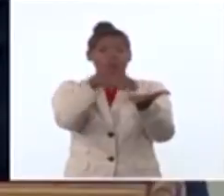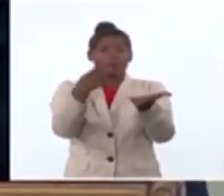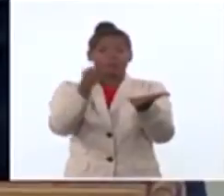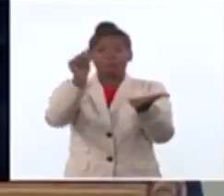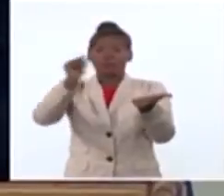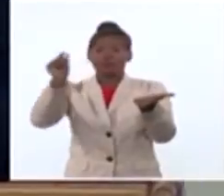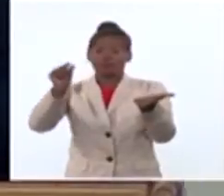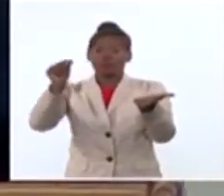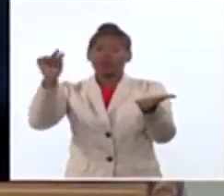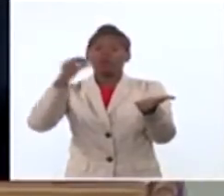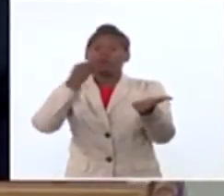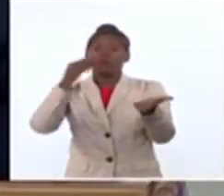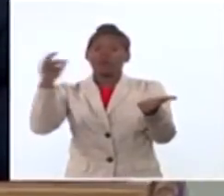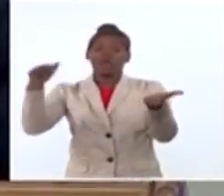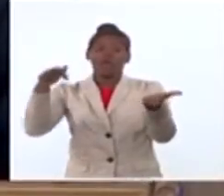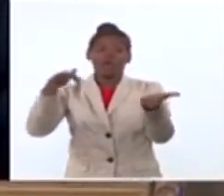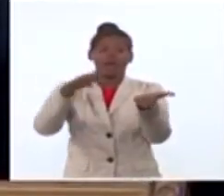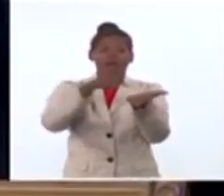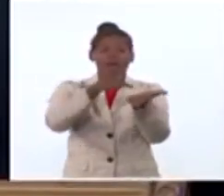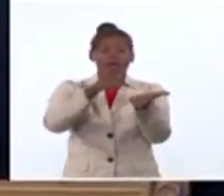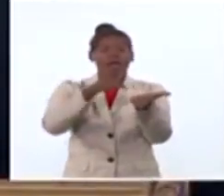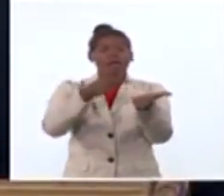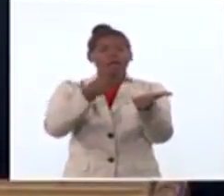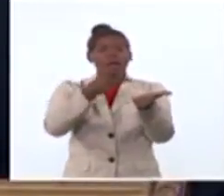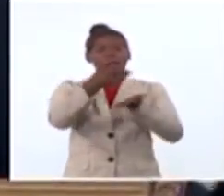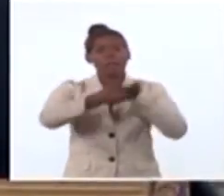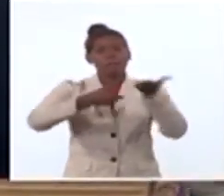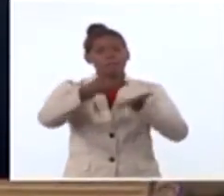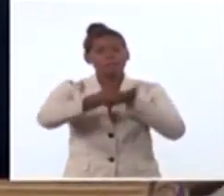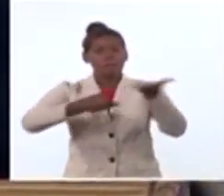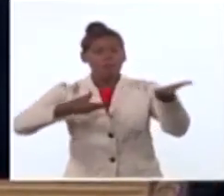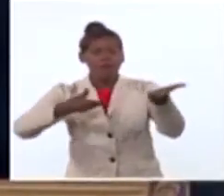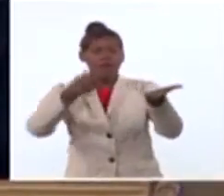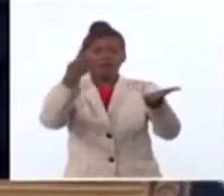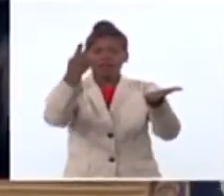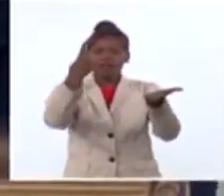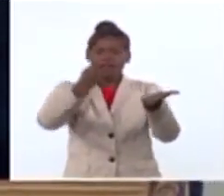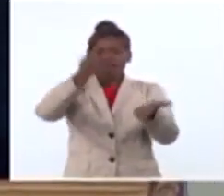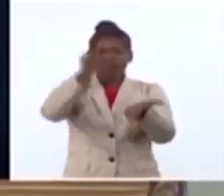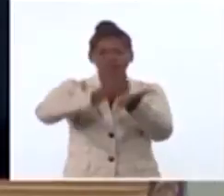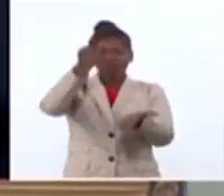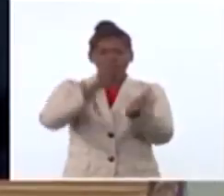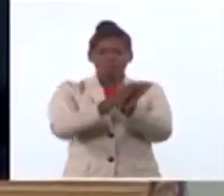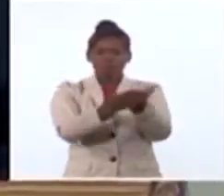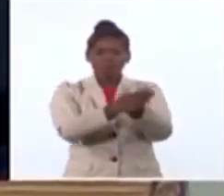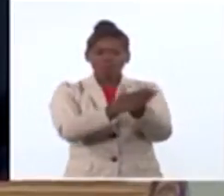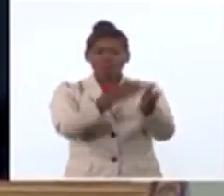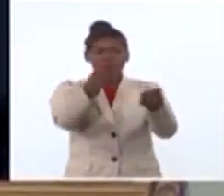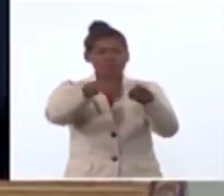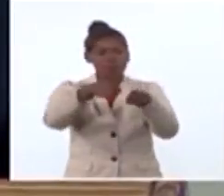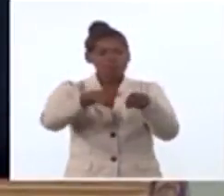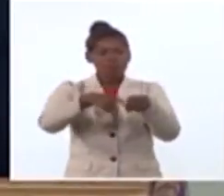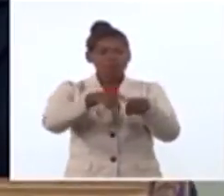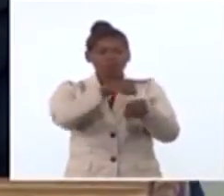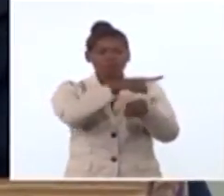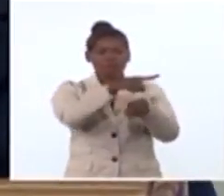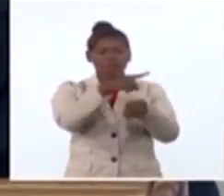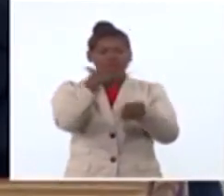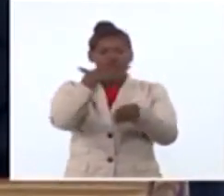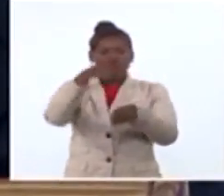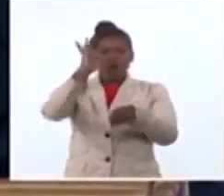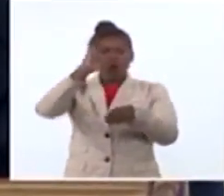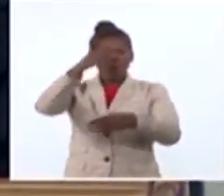ir a obtener una visa de migrante o una visa de viaje temporal a terceros lugares,